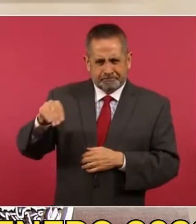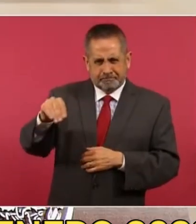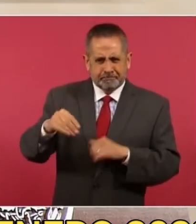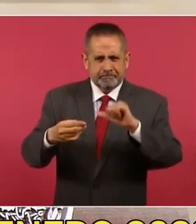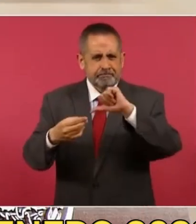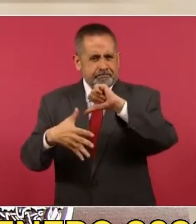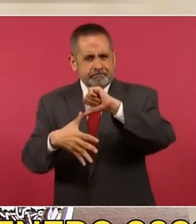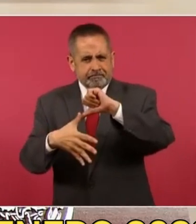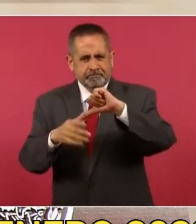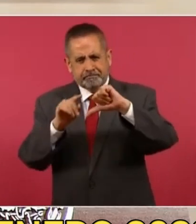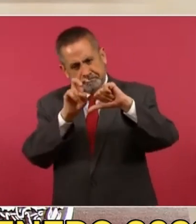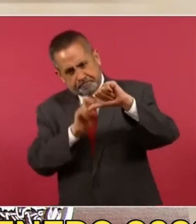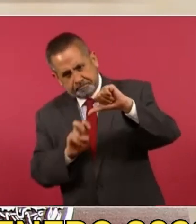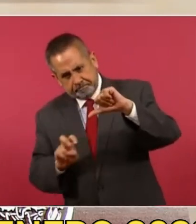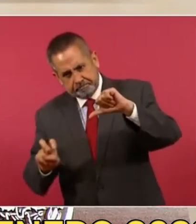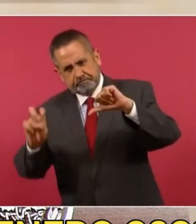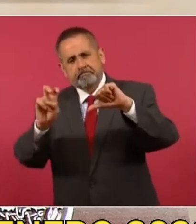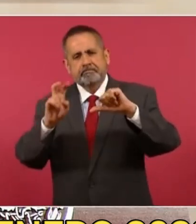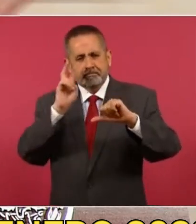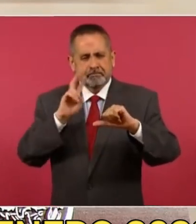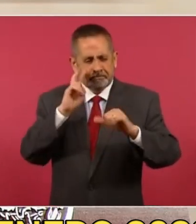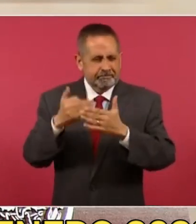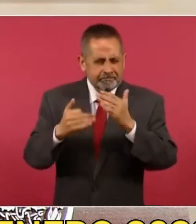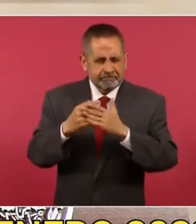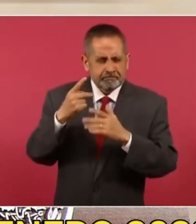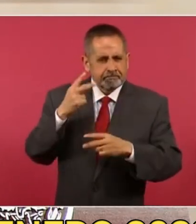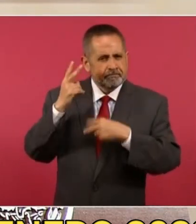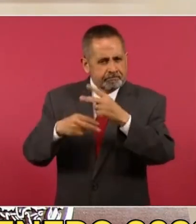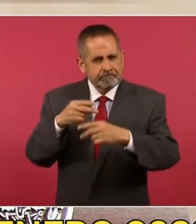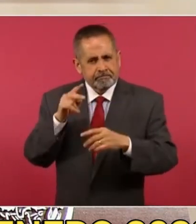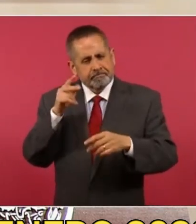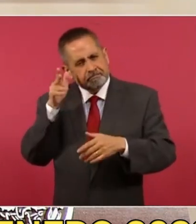a América del Sur, que tenemos pendiente,